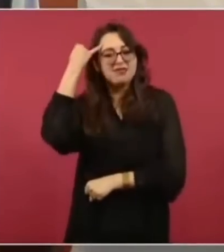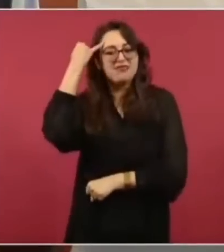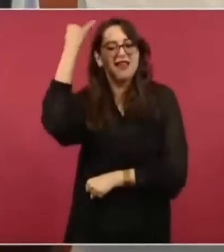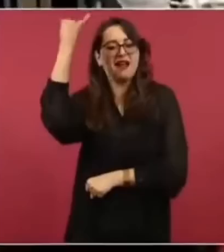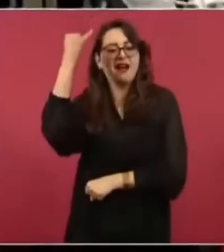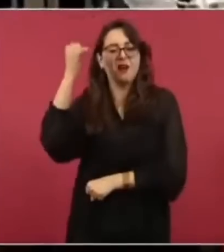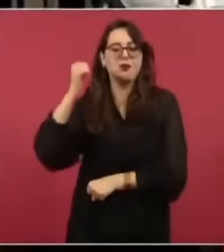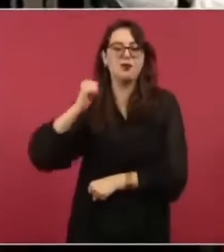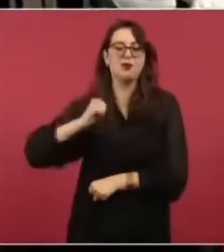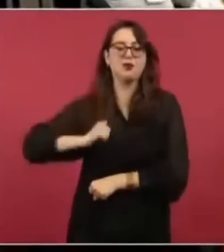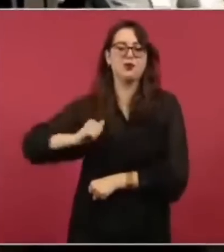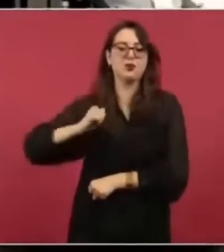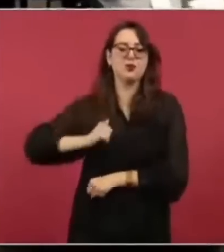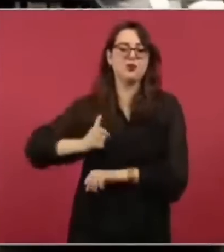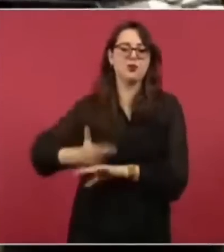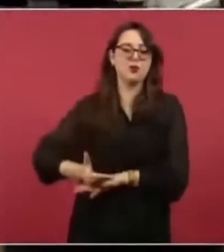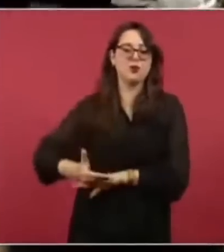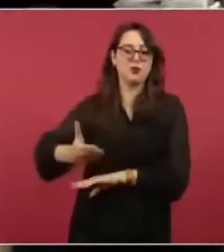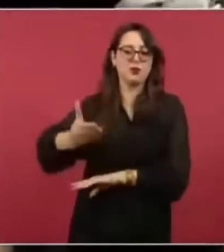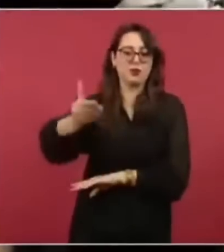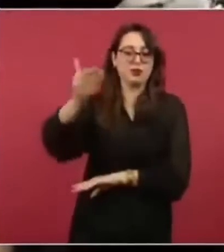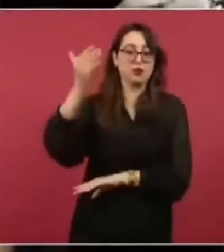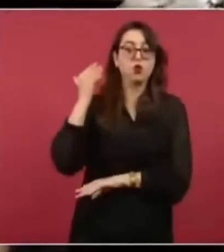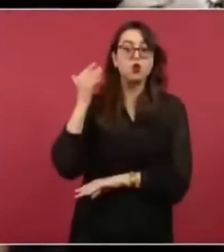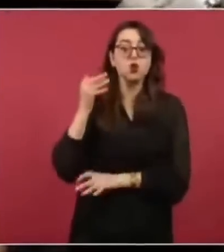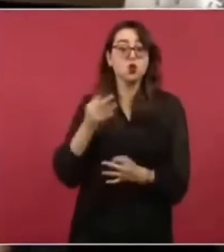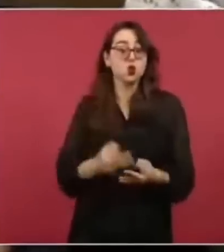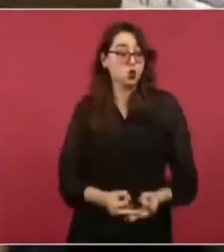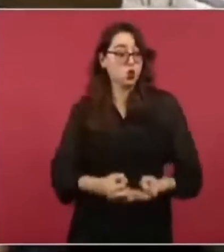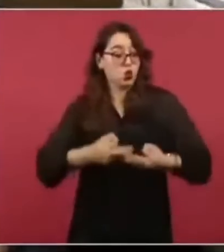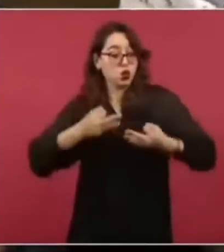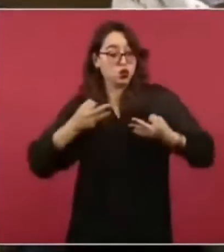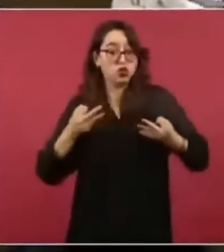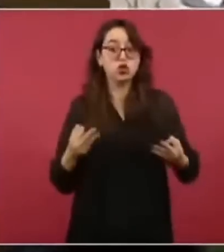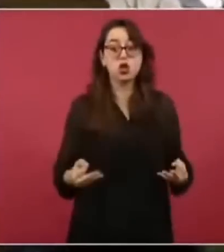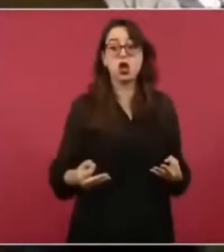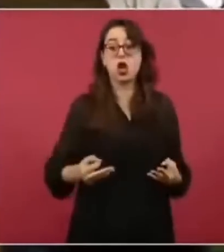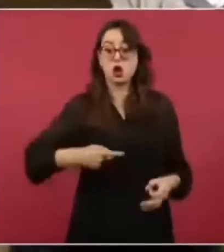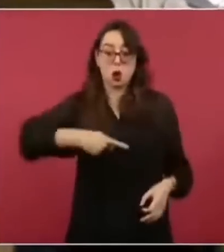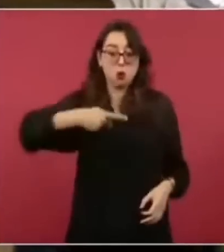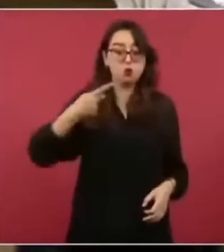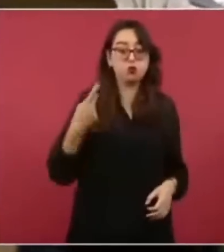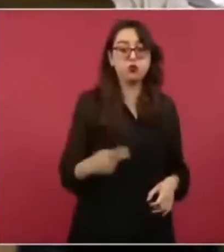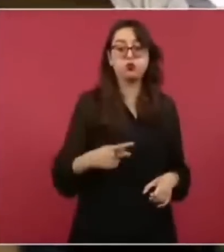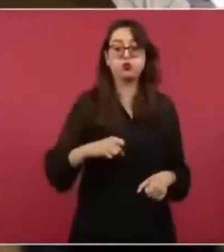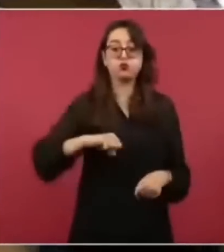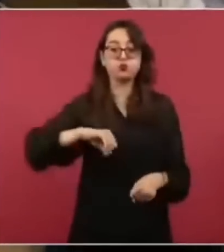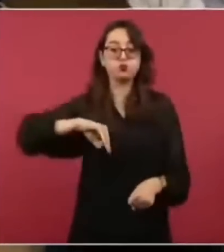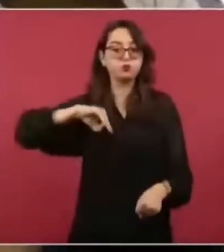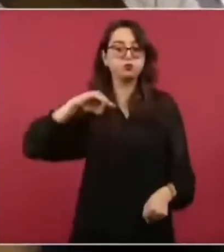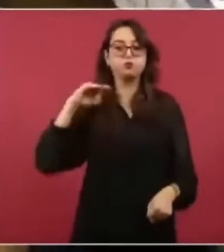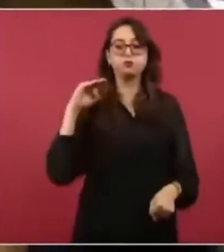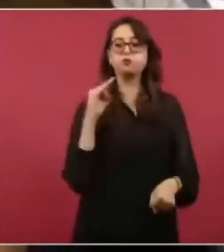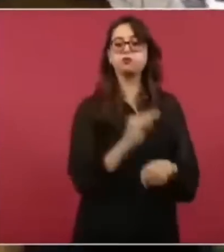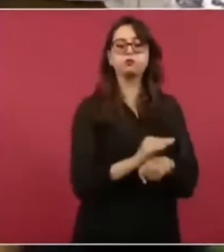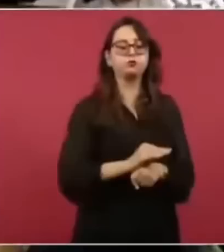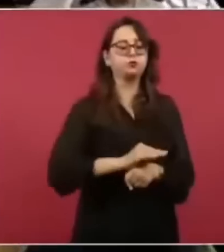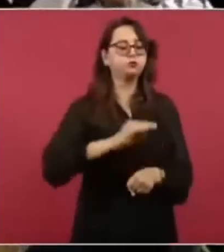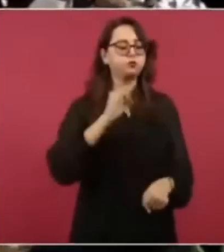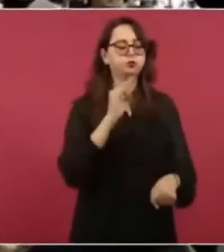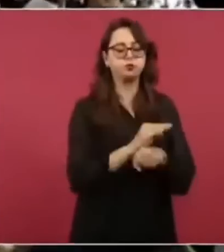siglo pasado sobre la defensa del llamado espacio